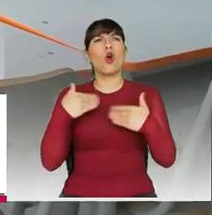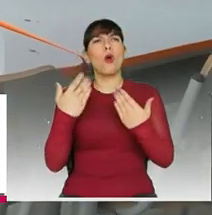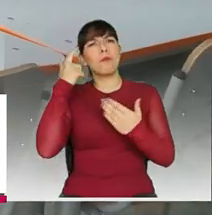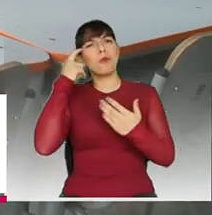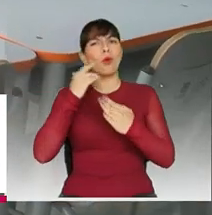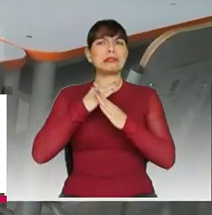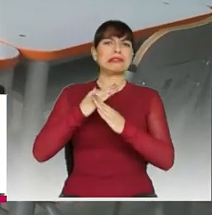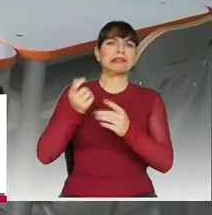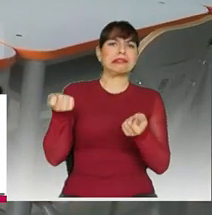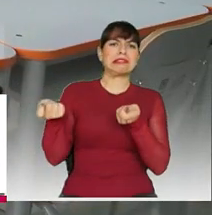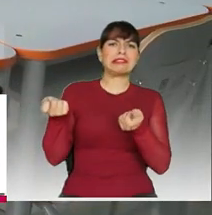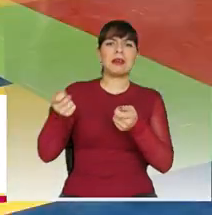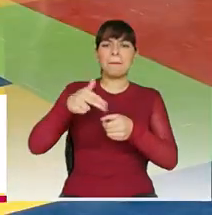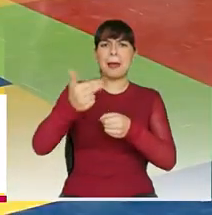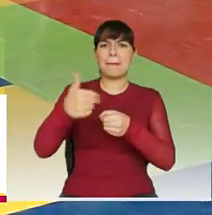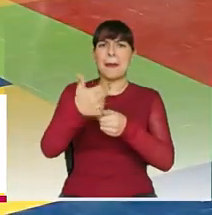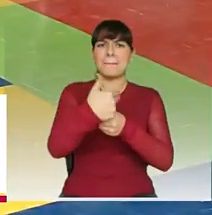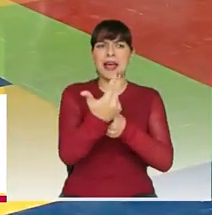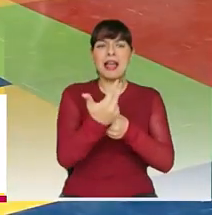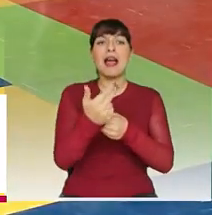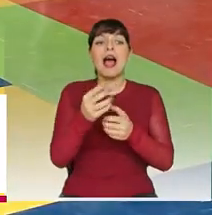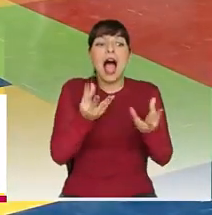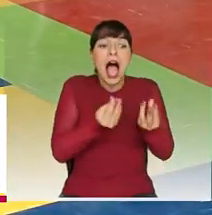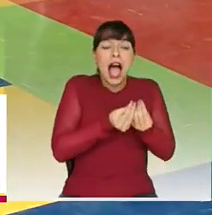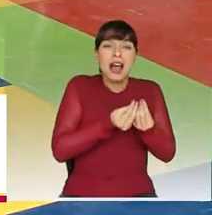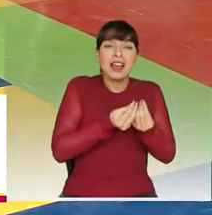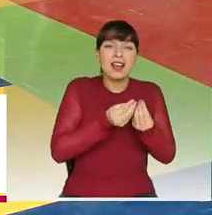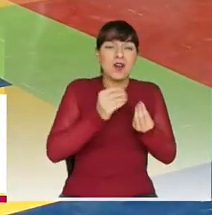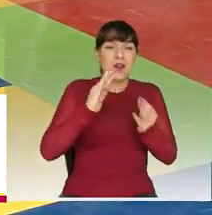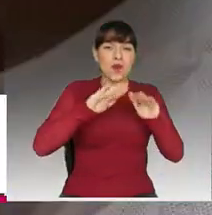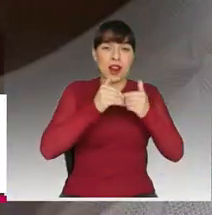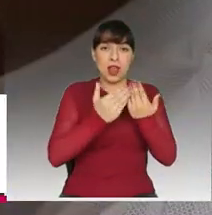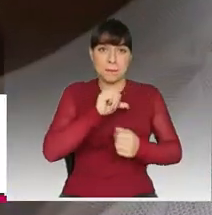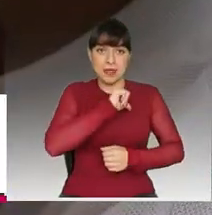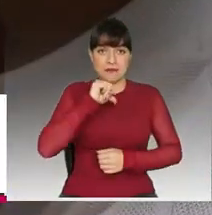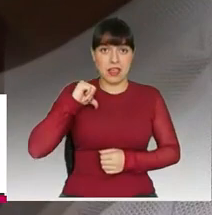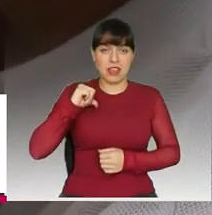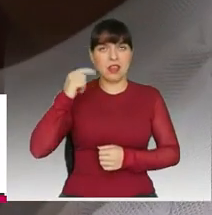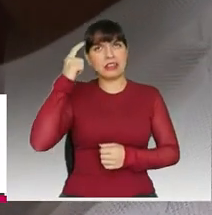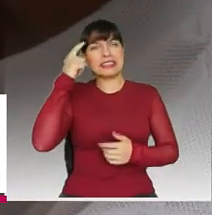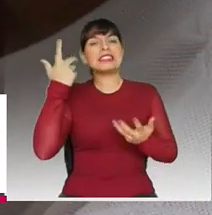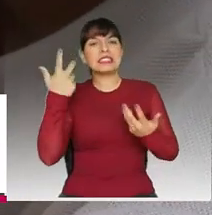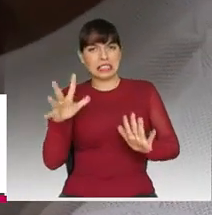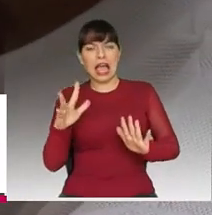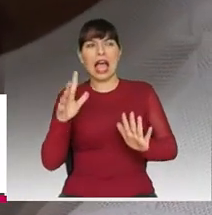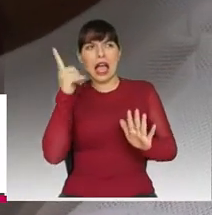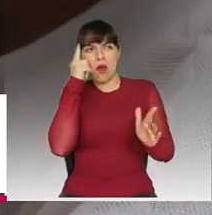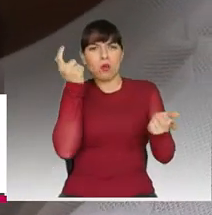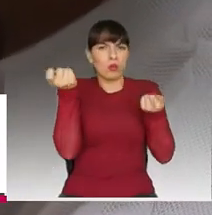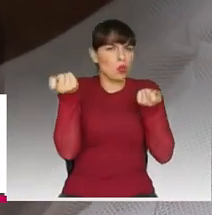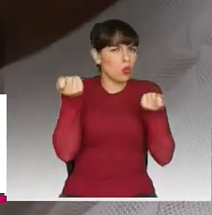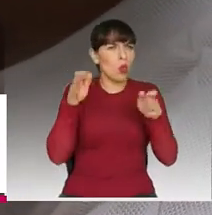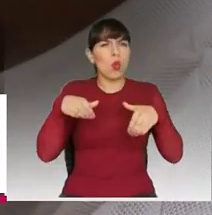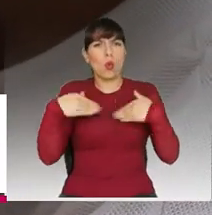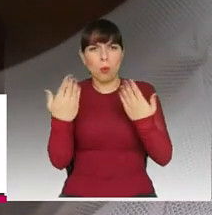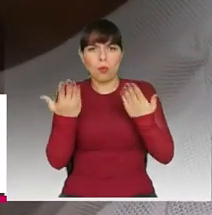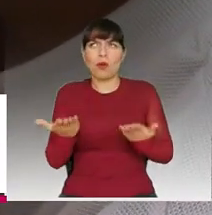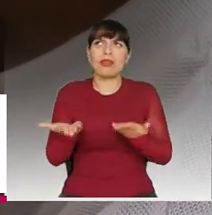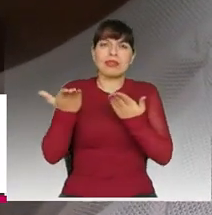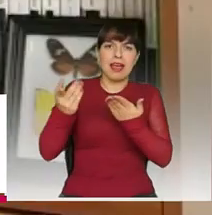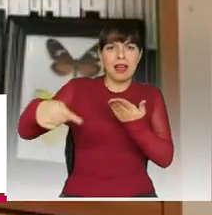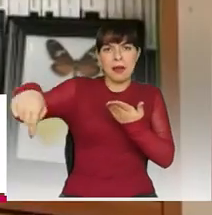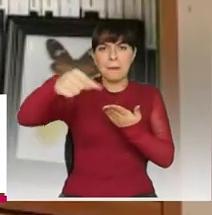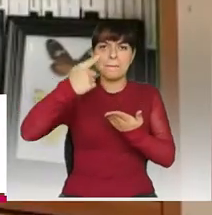las asociaciones de colegios privados anunciaron que tienen previstas alternativas para ofrecer a los padres de familia.